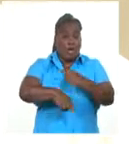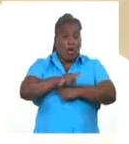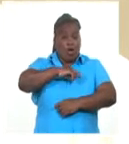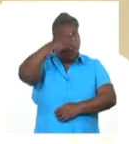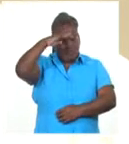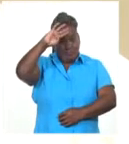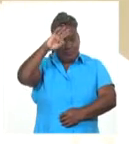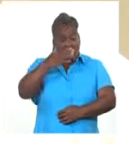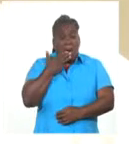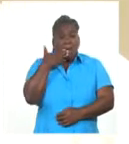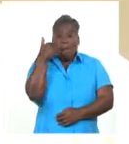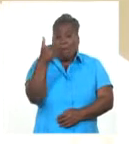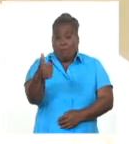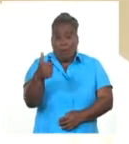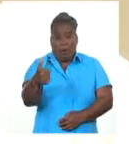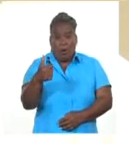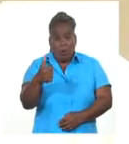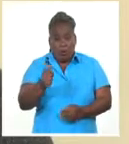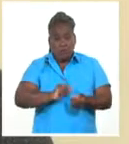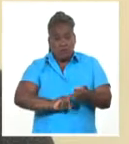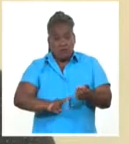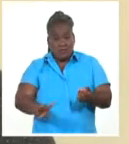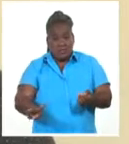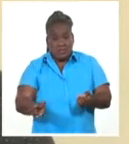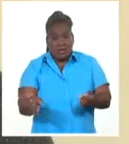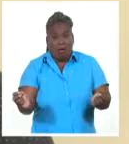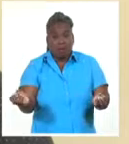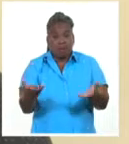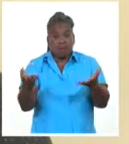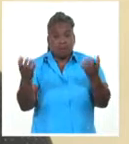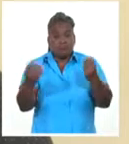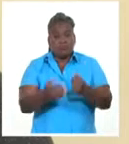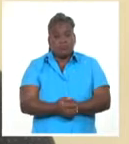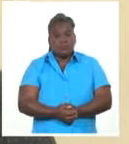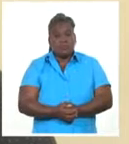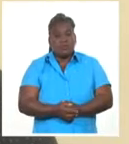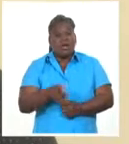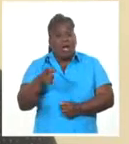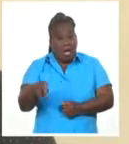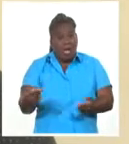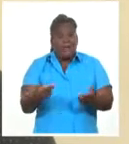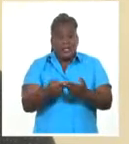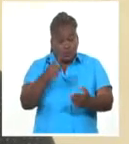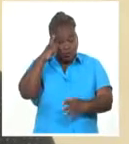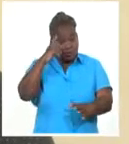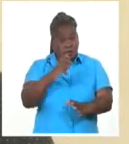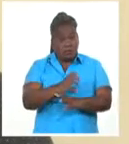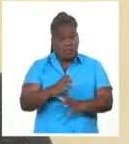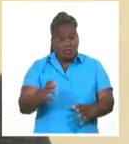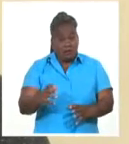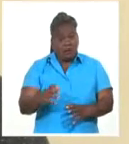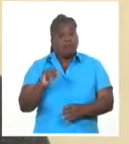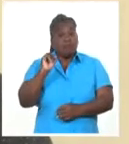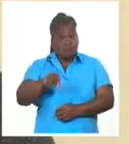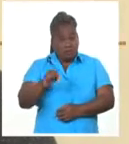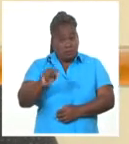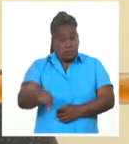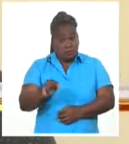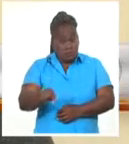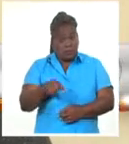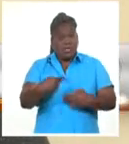a ser muy fructífero para todas las provincias. También tenemos ideas de eventos científicos que no hemos renunciado hoy en todo el periodo